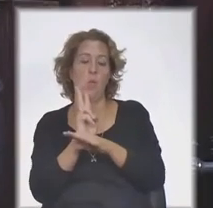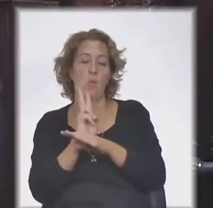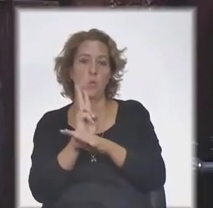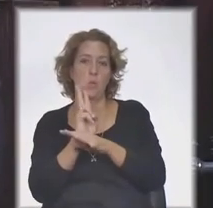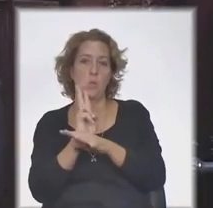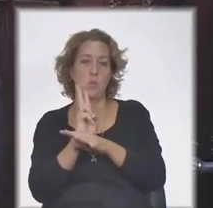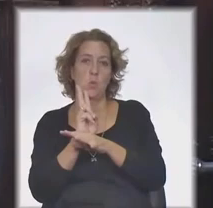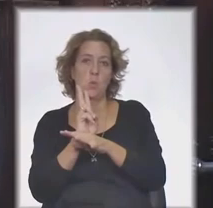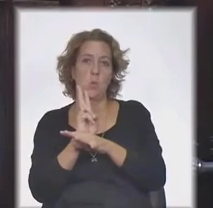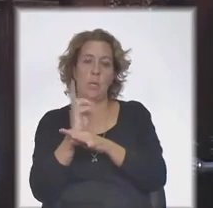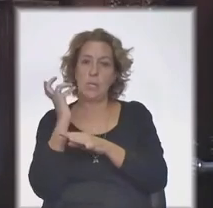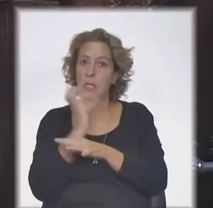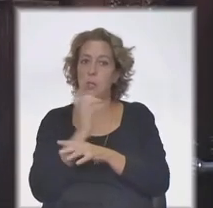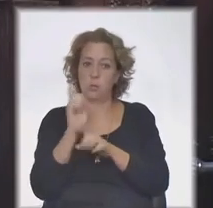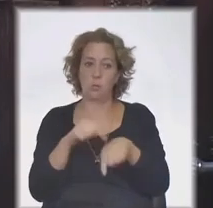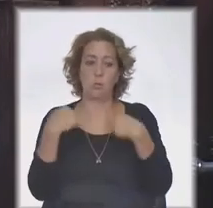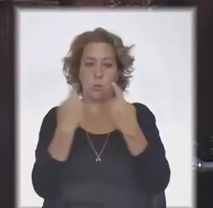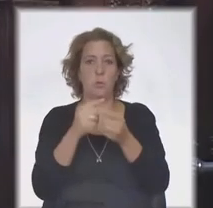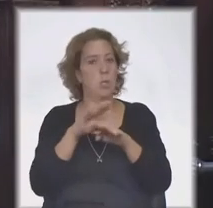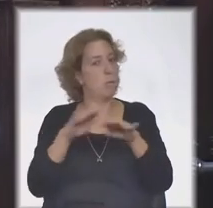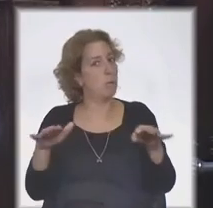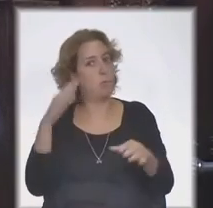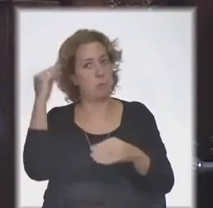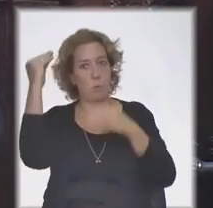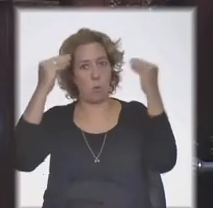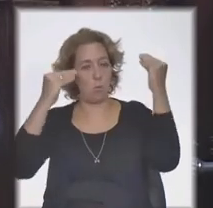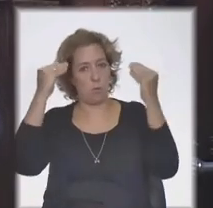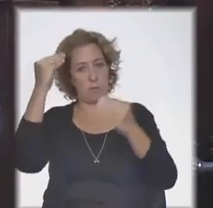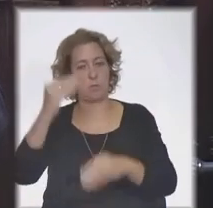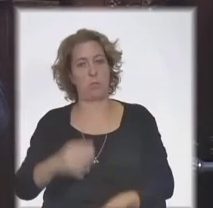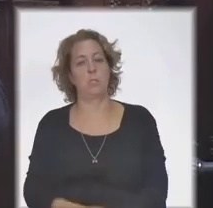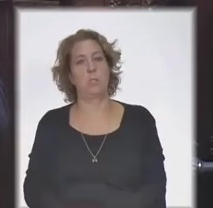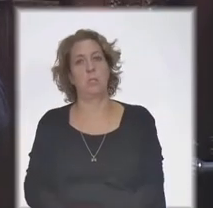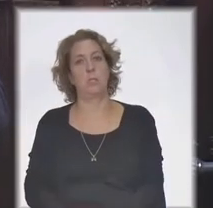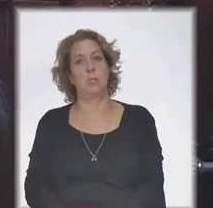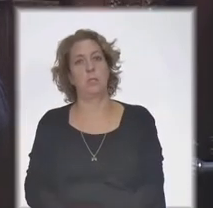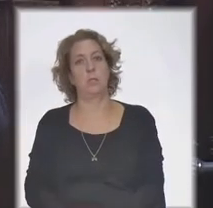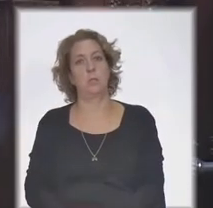críticos, estamos en un nivel preocupante.